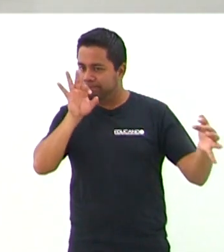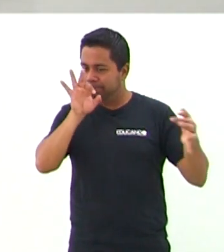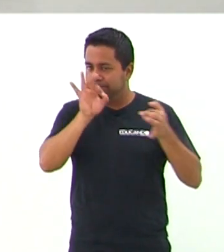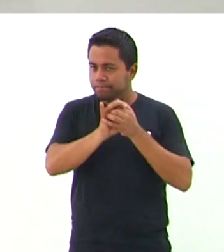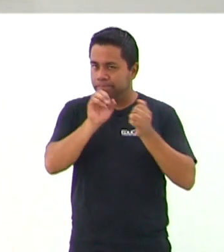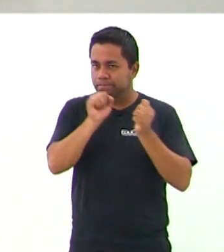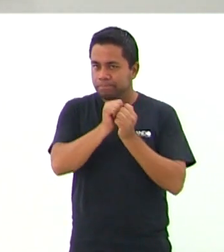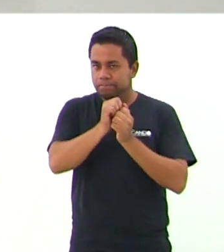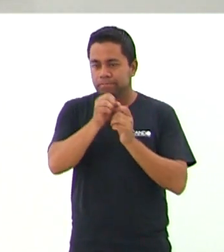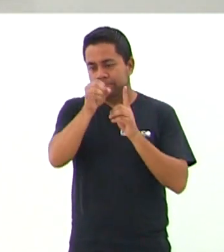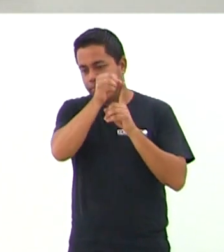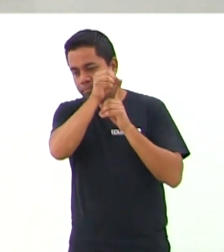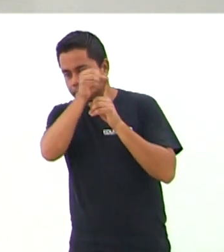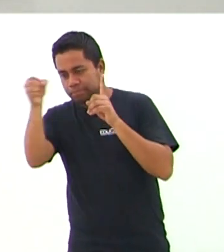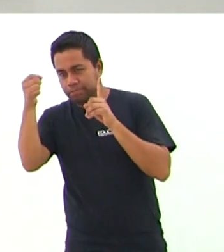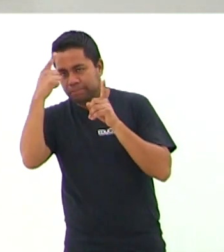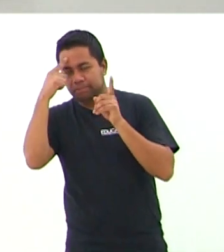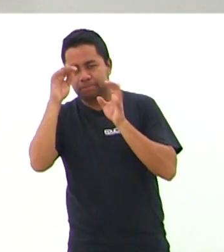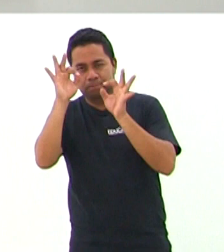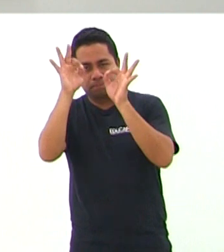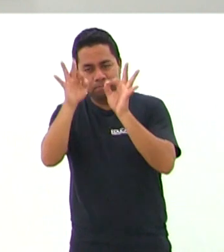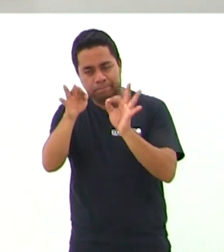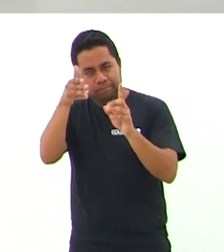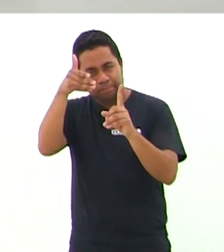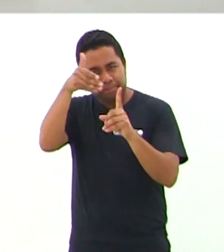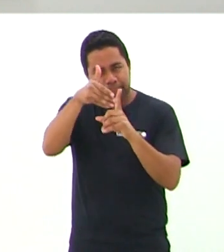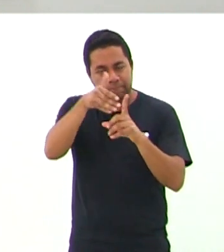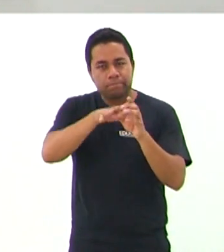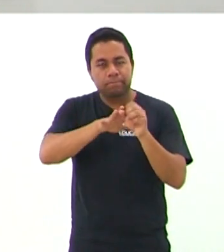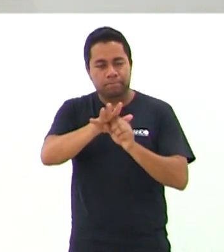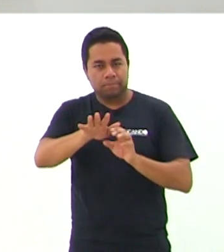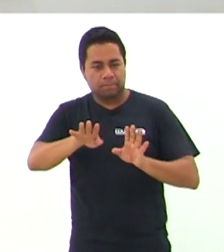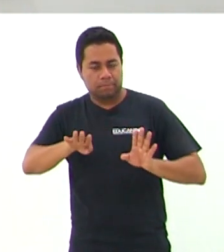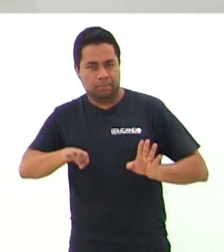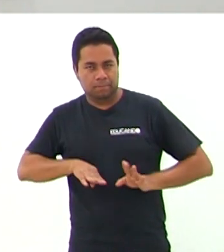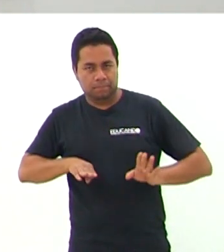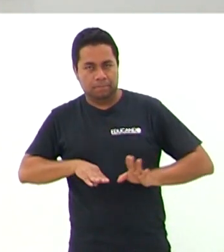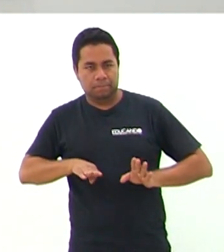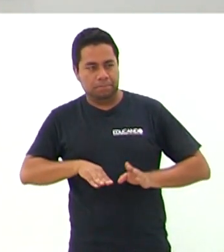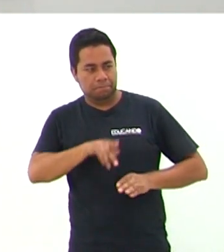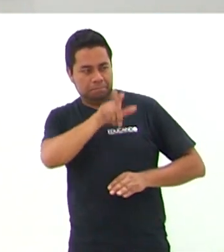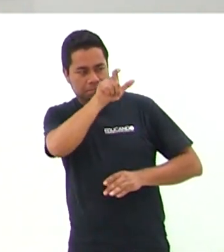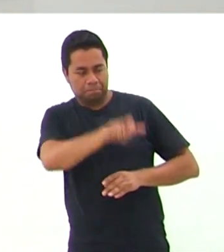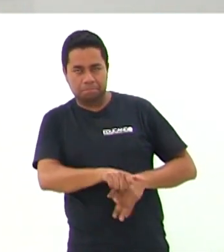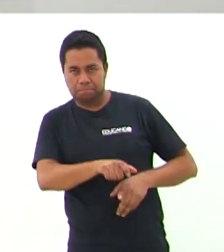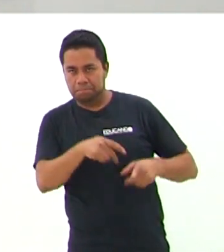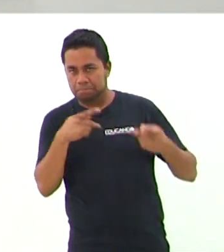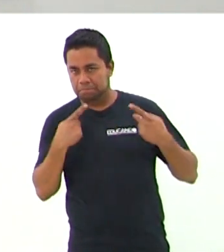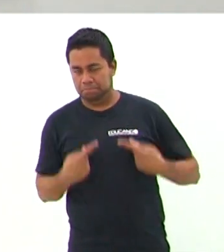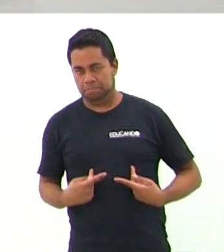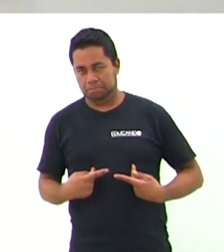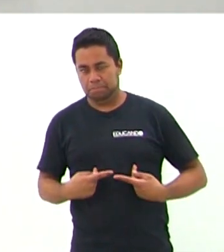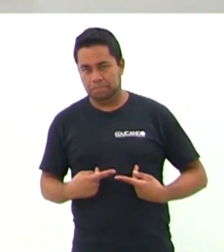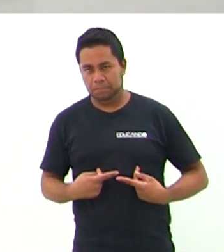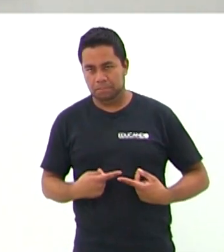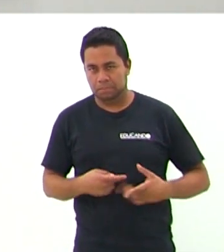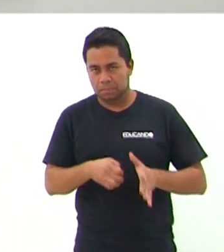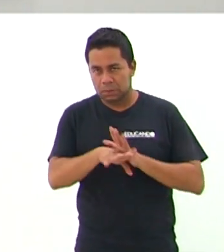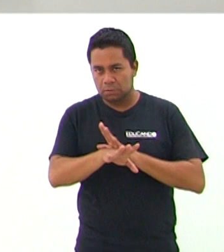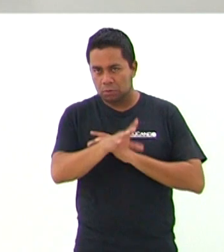nuestra oración para ser más específica la característica del sujeto?